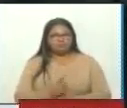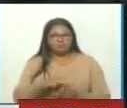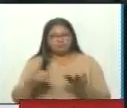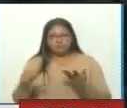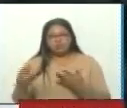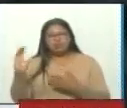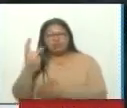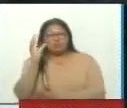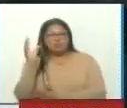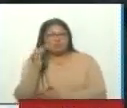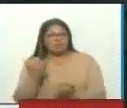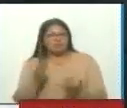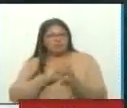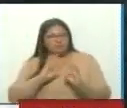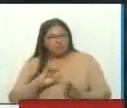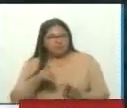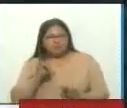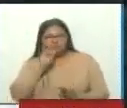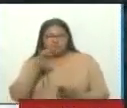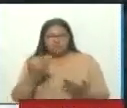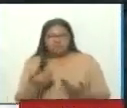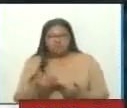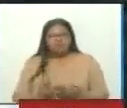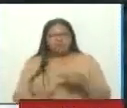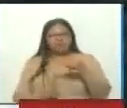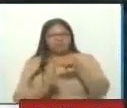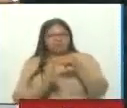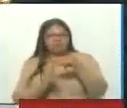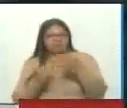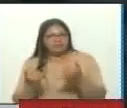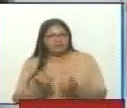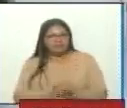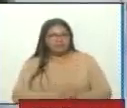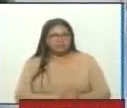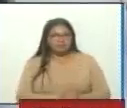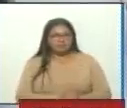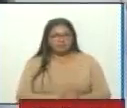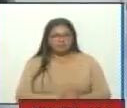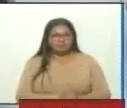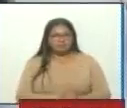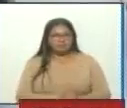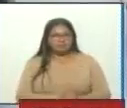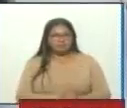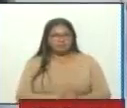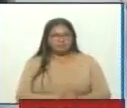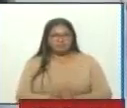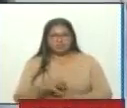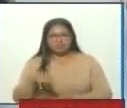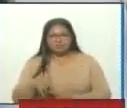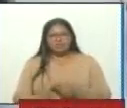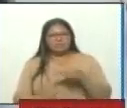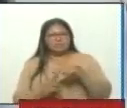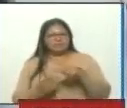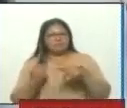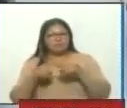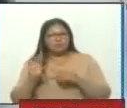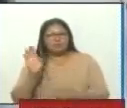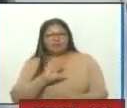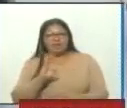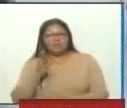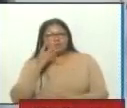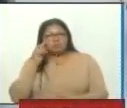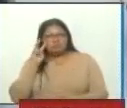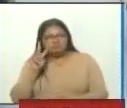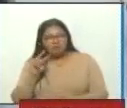a nosotros. Sí. Y nos lo reportan mucho en el estado Táchira, que estuvimos recientemente. No solamente el estado Táchira, bueno, por ser cercano, pero en Caracas. Yo que me